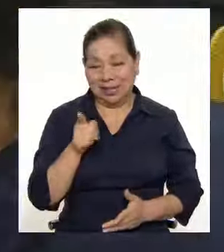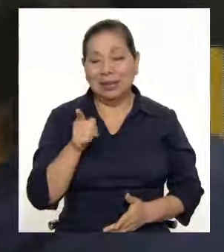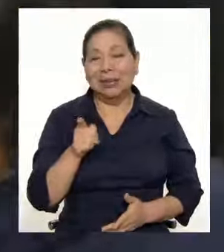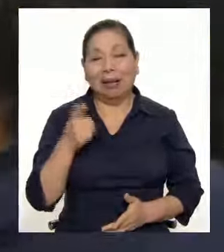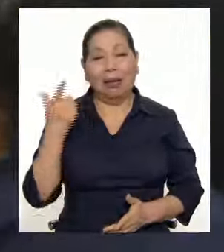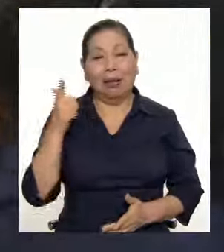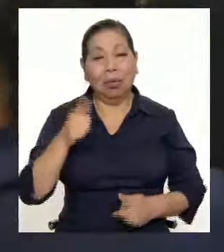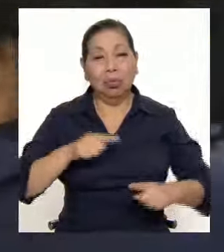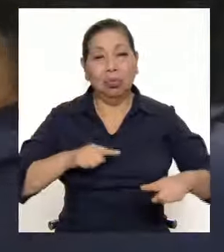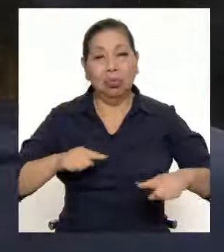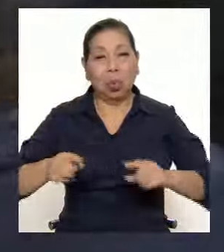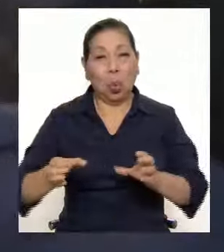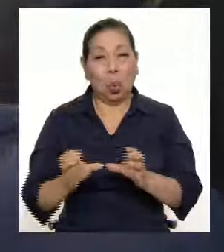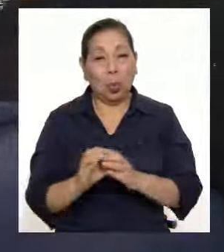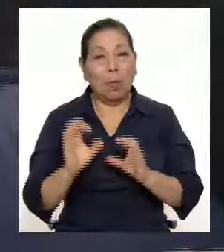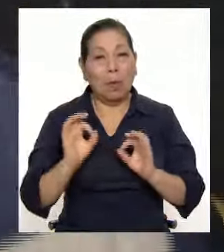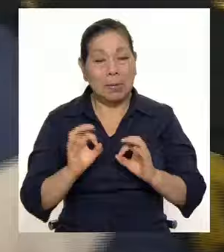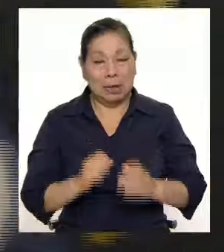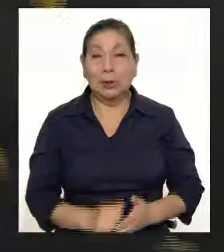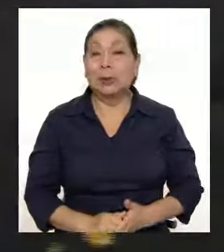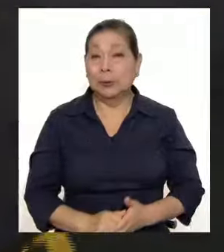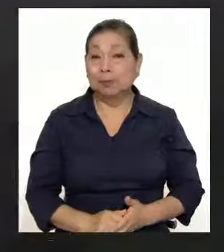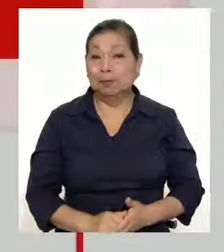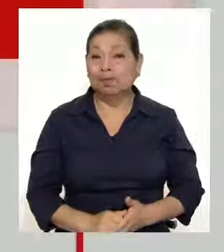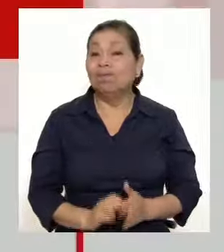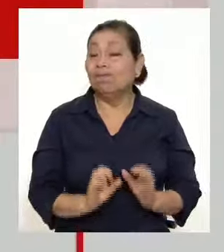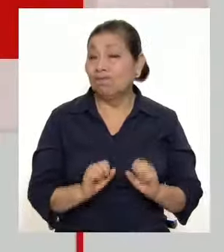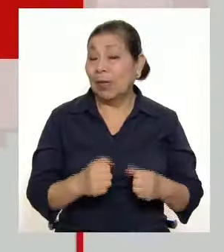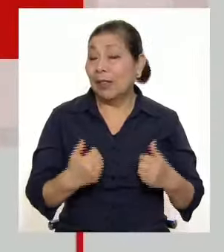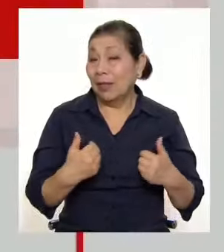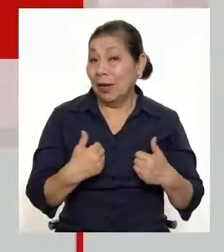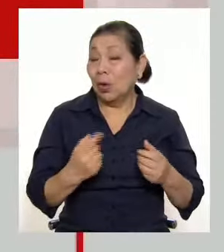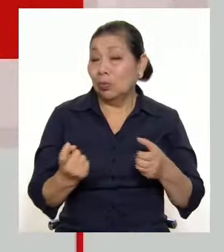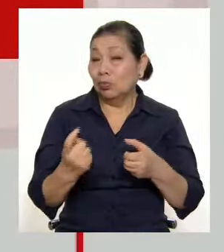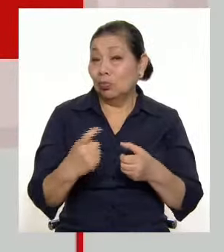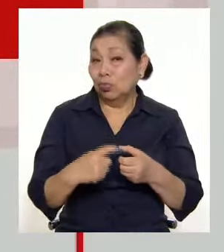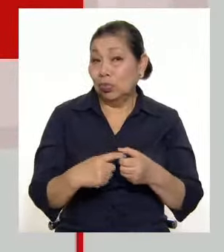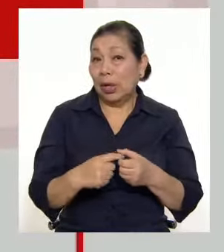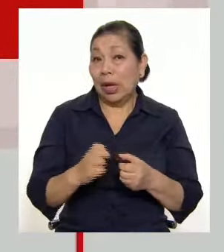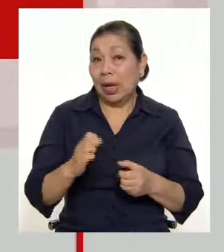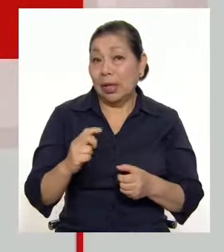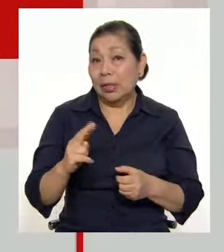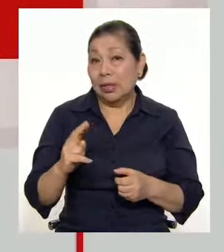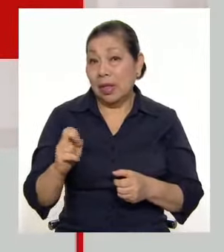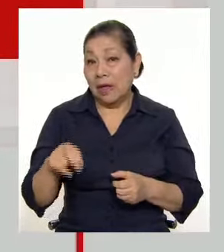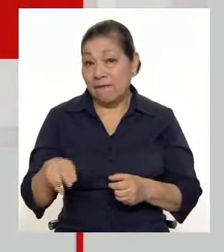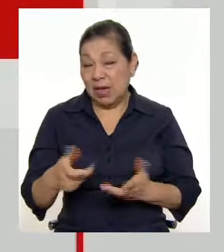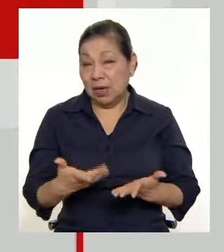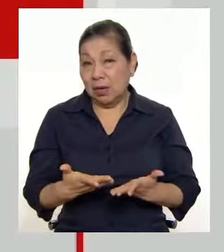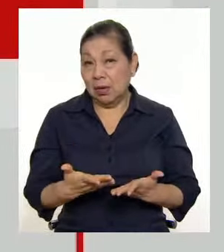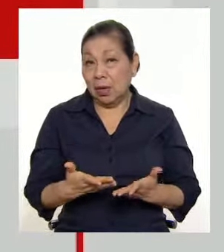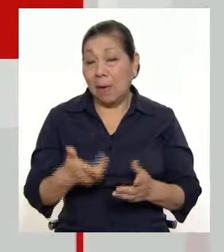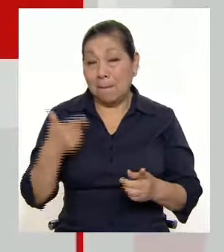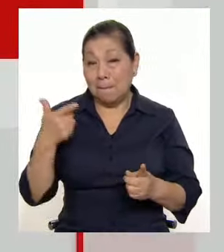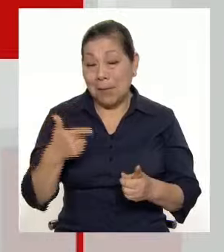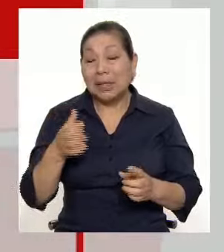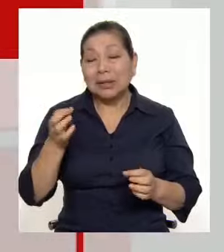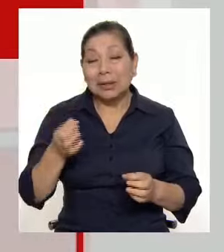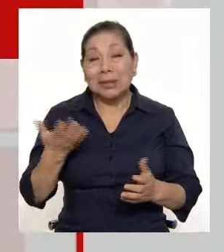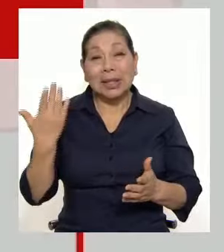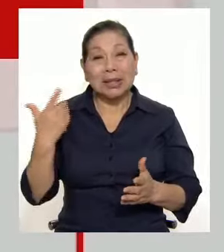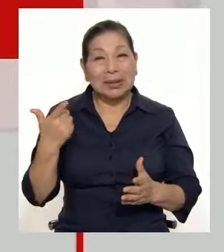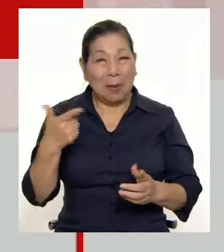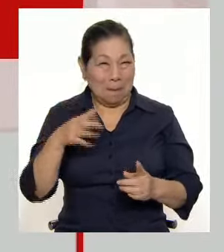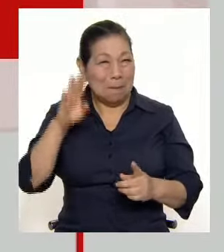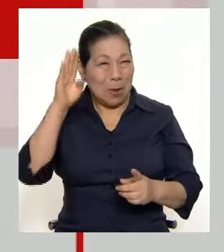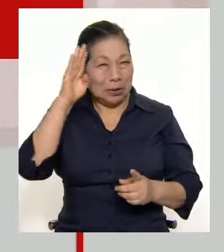presunto líder de esta banda criminal, quien además tendría vínculos con Steven Loaiza, asesino confeso del